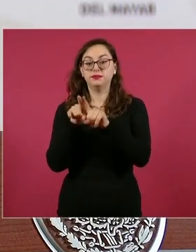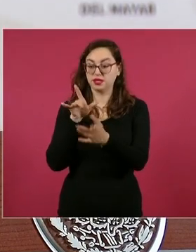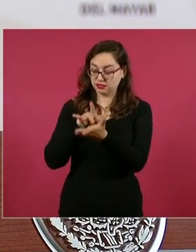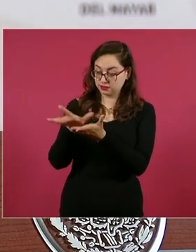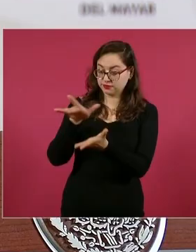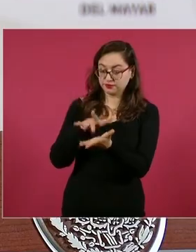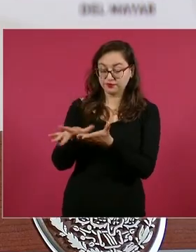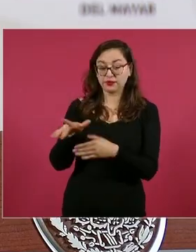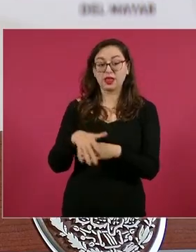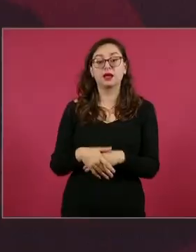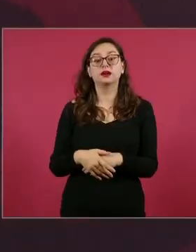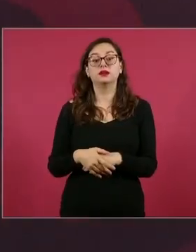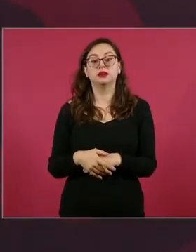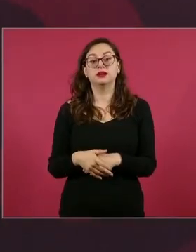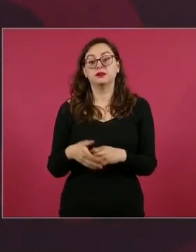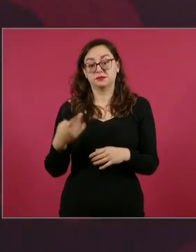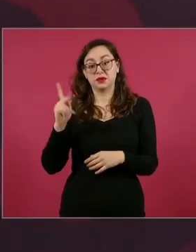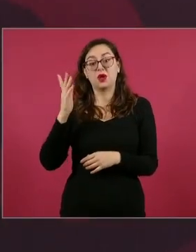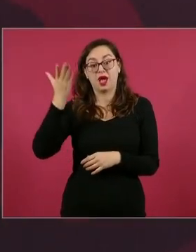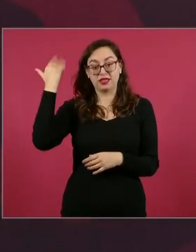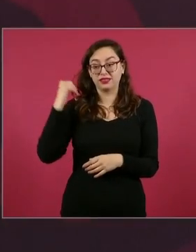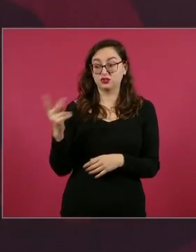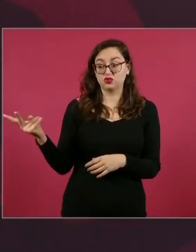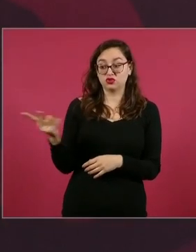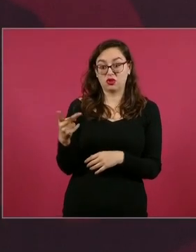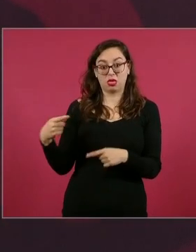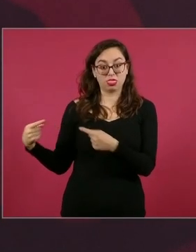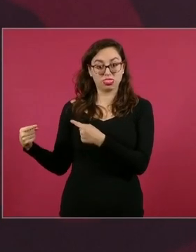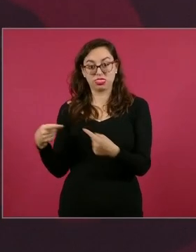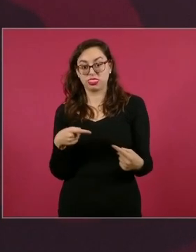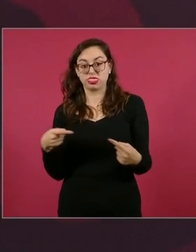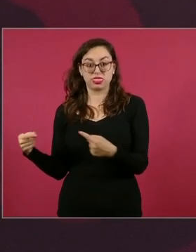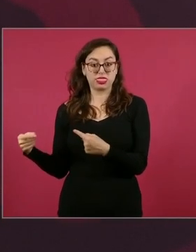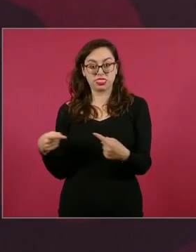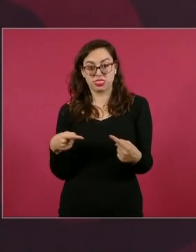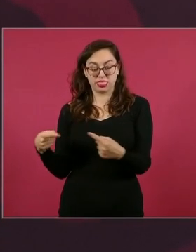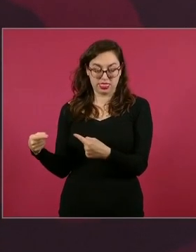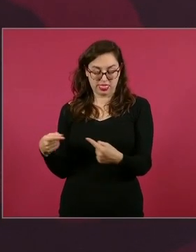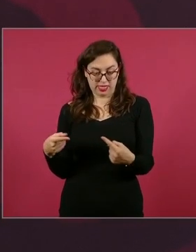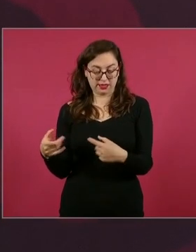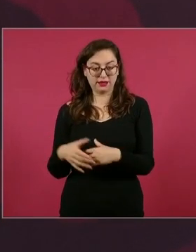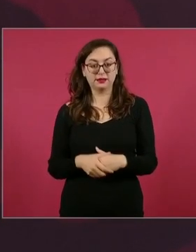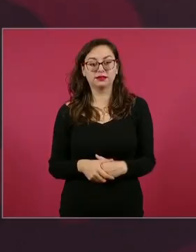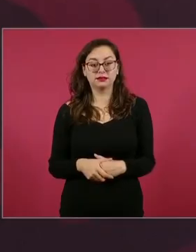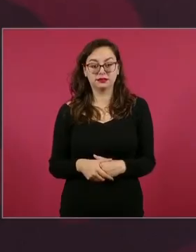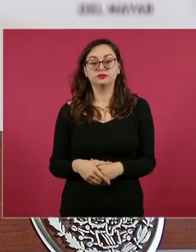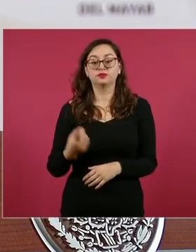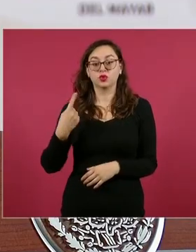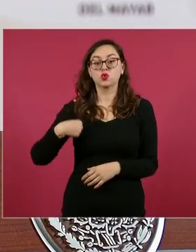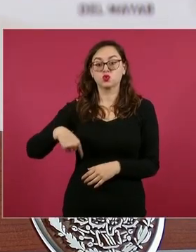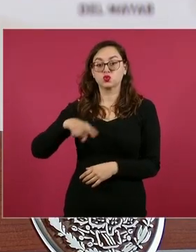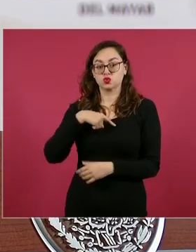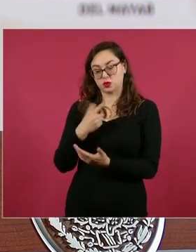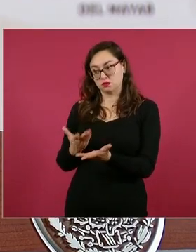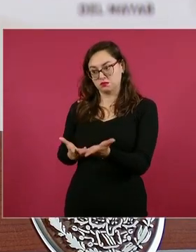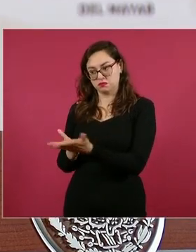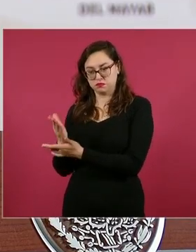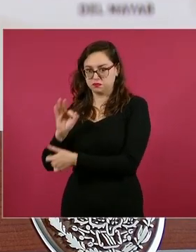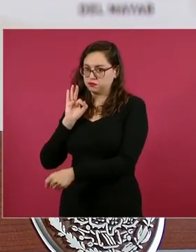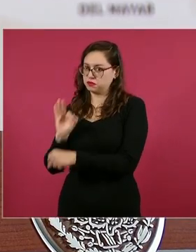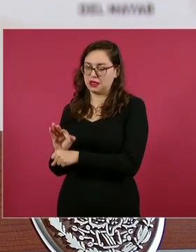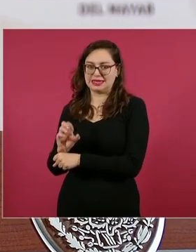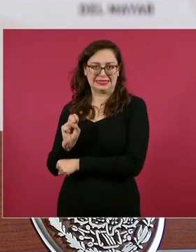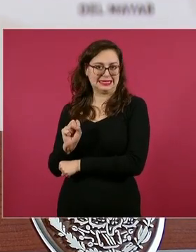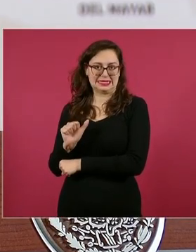gobernador tenía problemas con Salvador es y este y nosotros fuimos a ayudar a